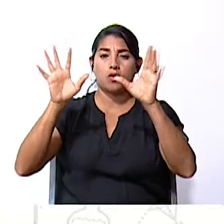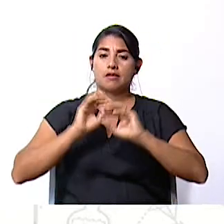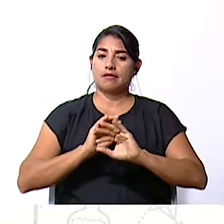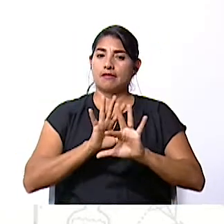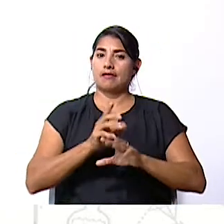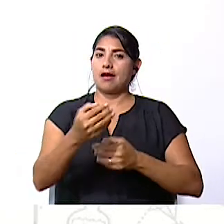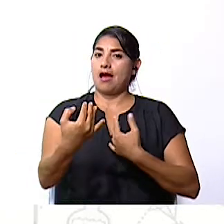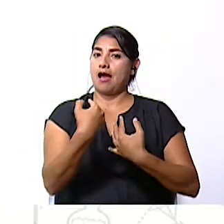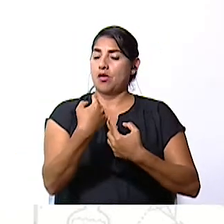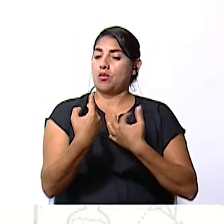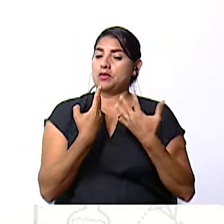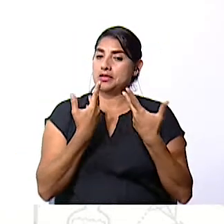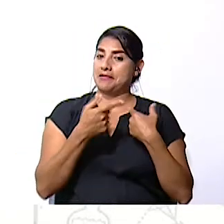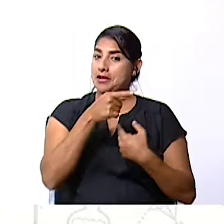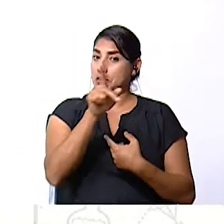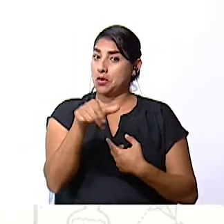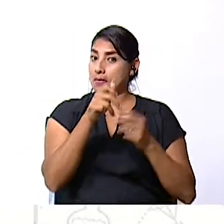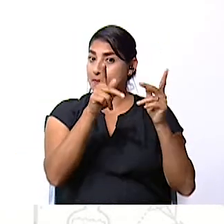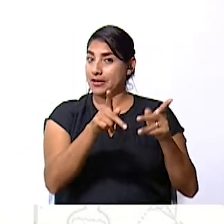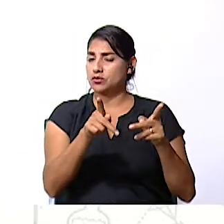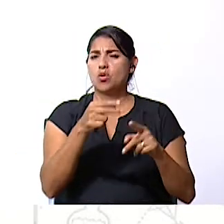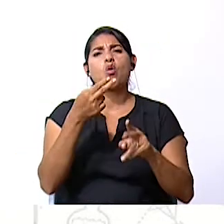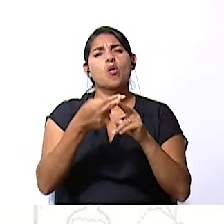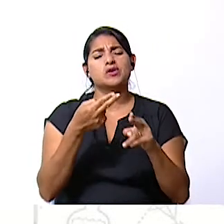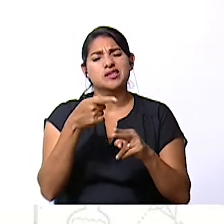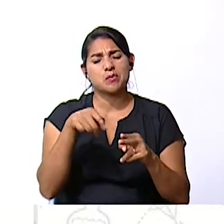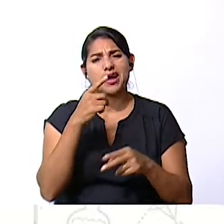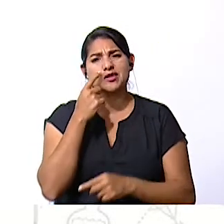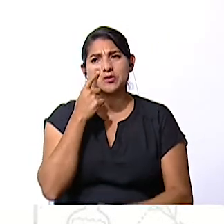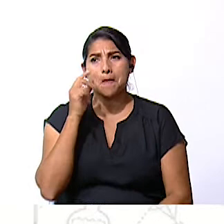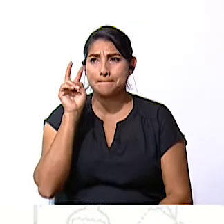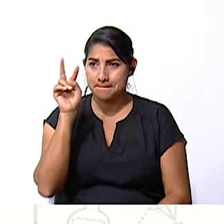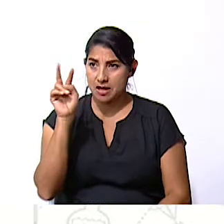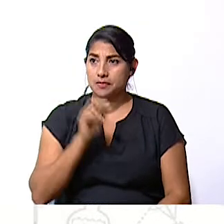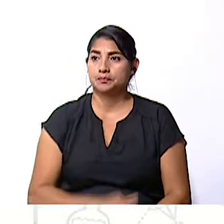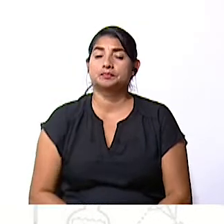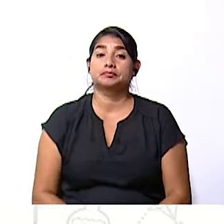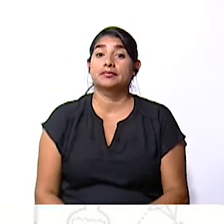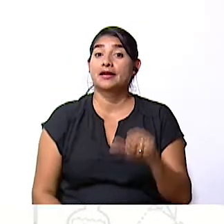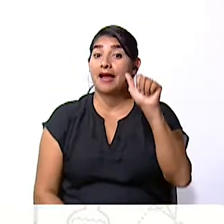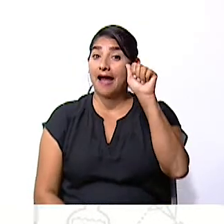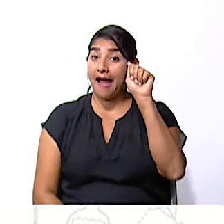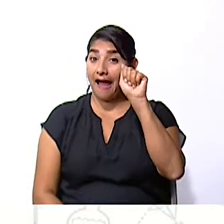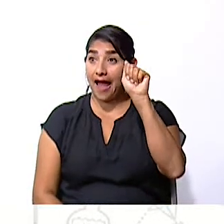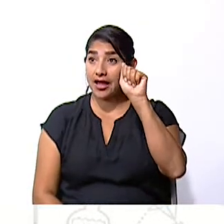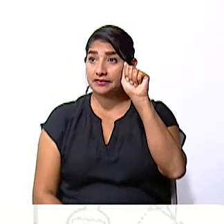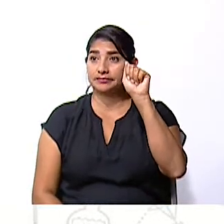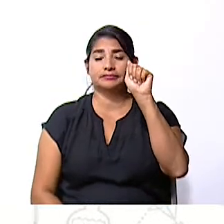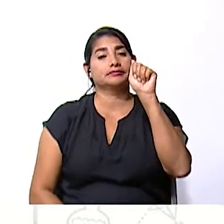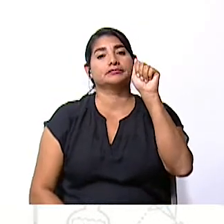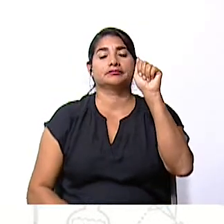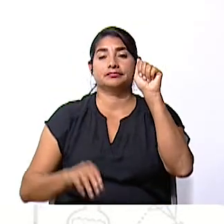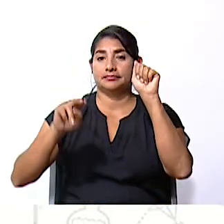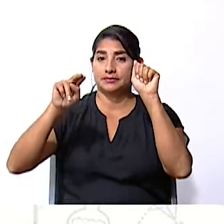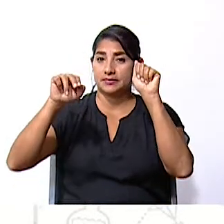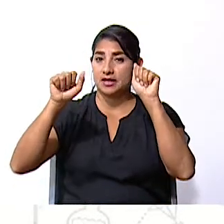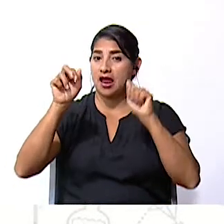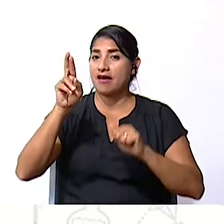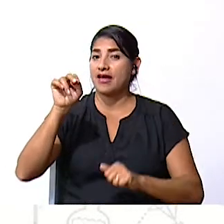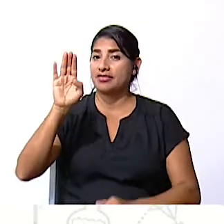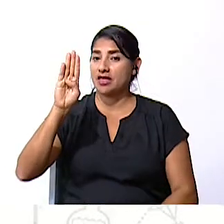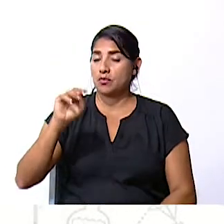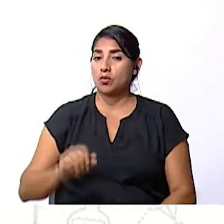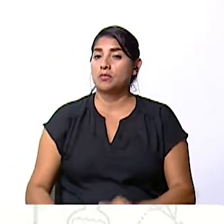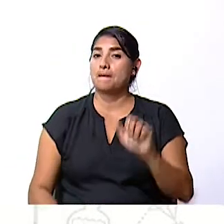de lo que nos está hablando. ¿Cómo se llama? Observemos las opciones. A. Texto narrativo.